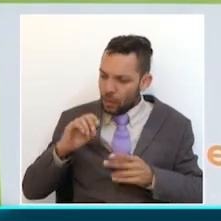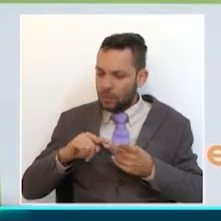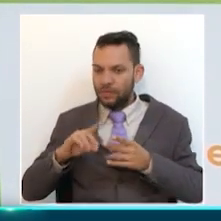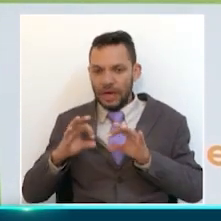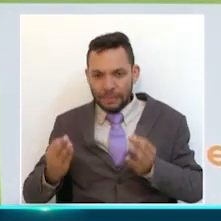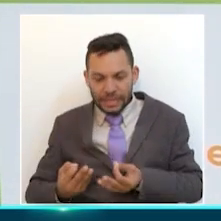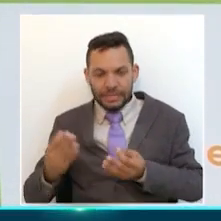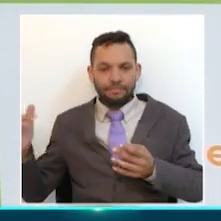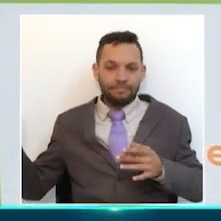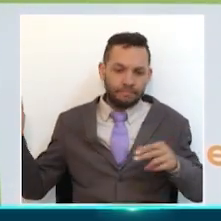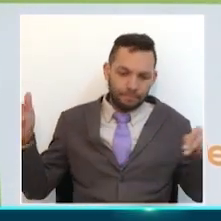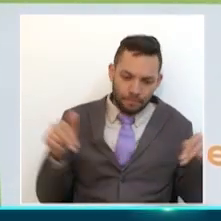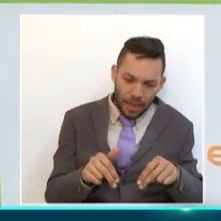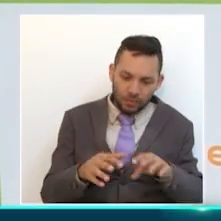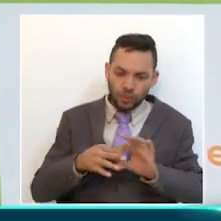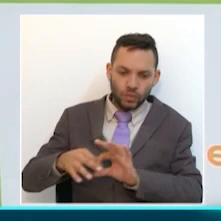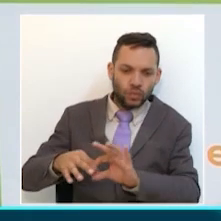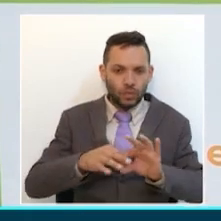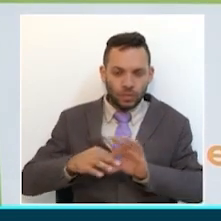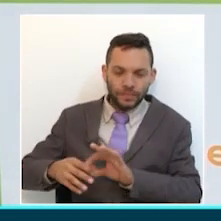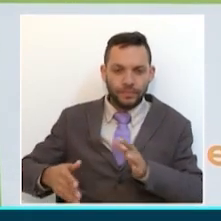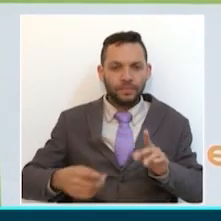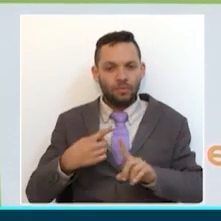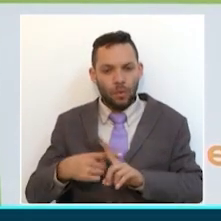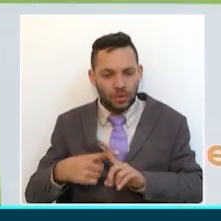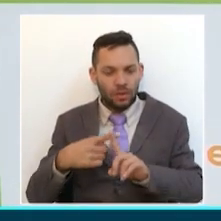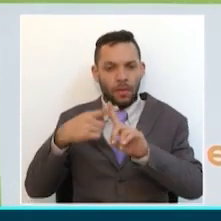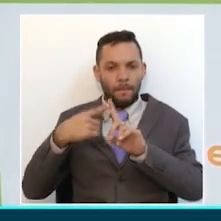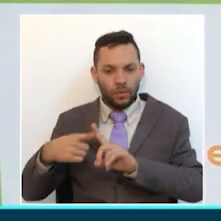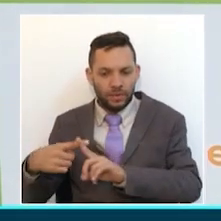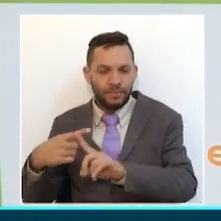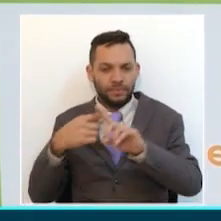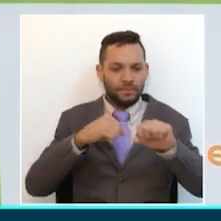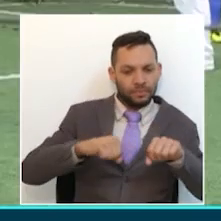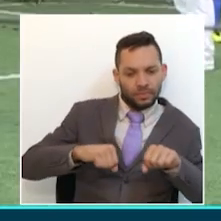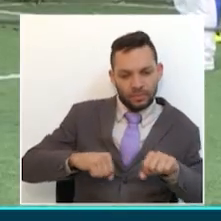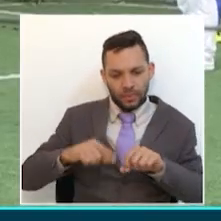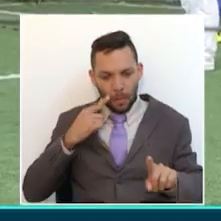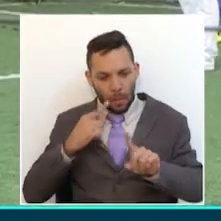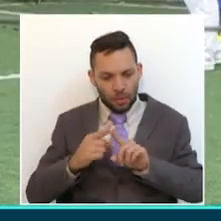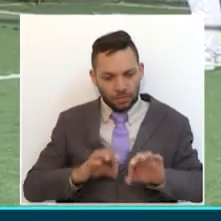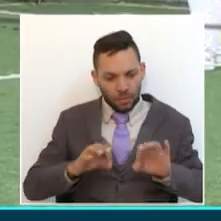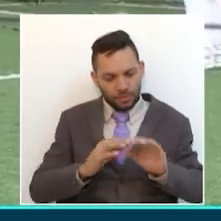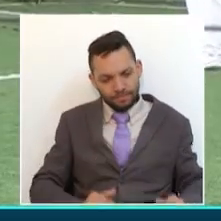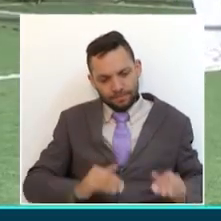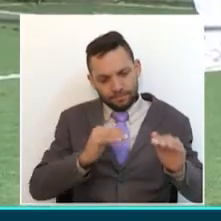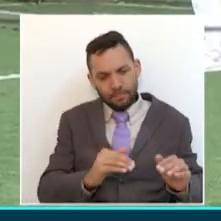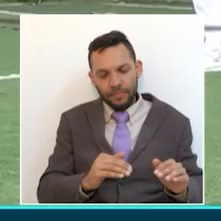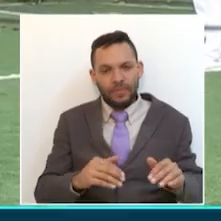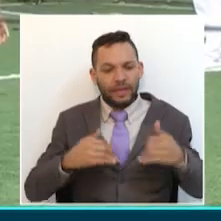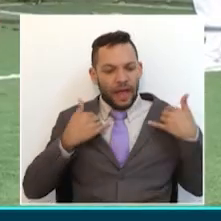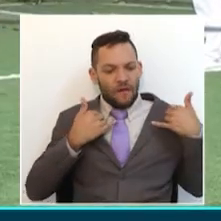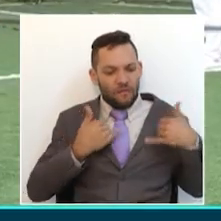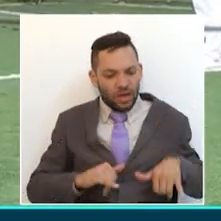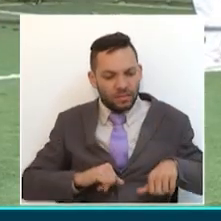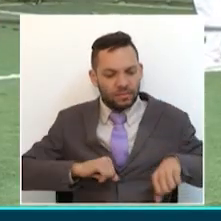vengan las personas a hacerle barra. Ese es el sentido primordial de estos torneos y creo que se ha logrado el objetivo. La final fue disputada por la